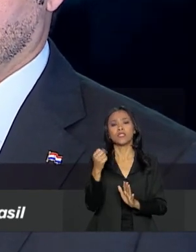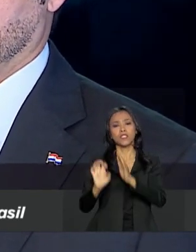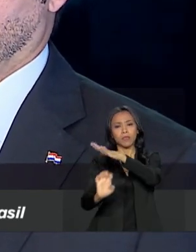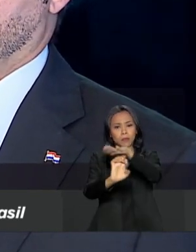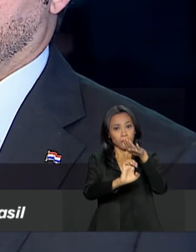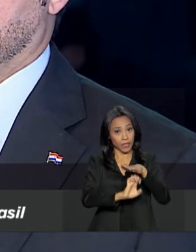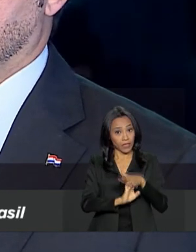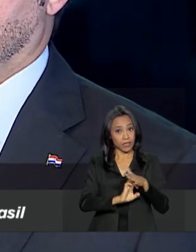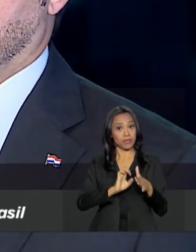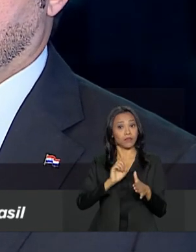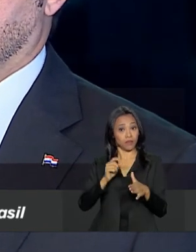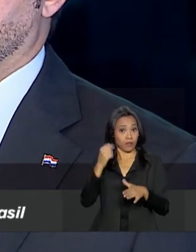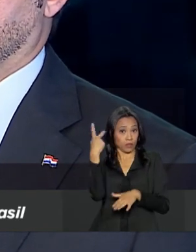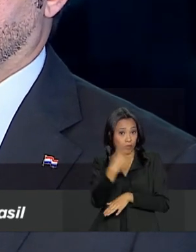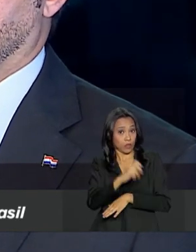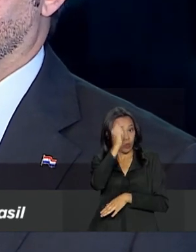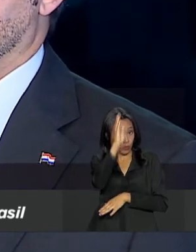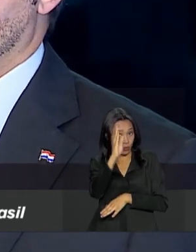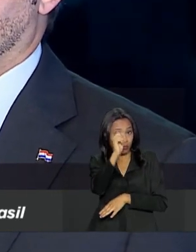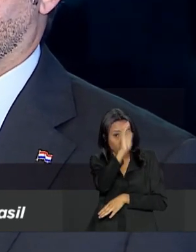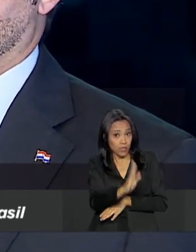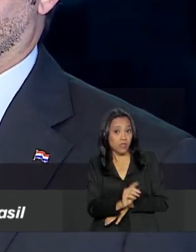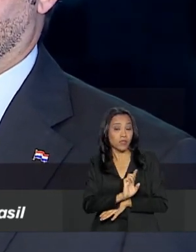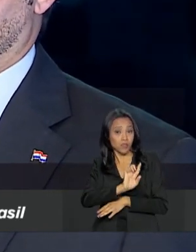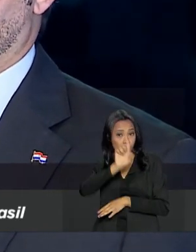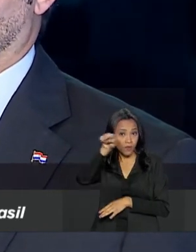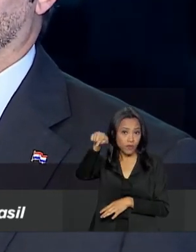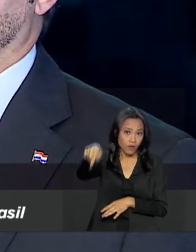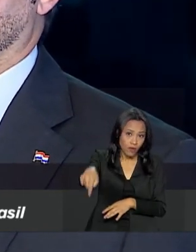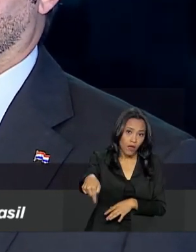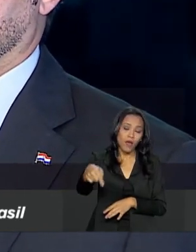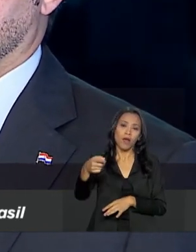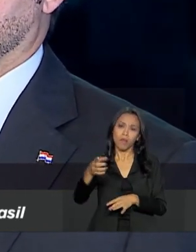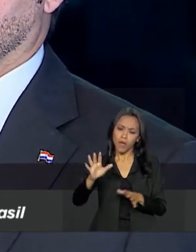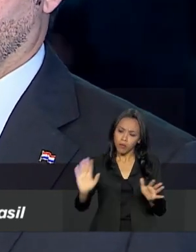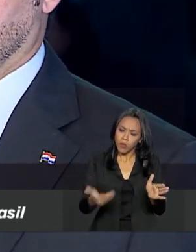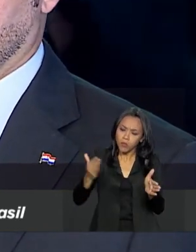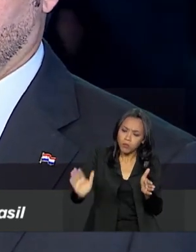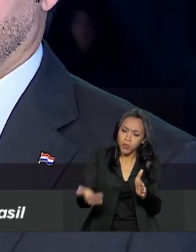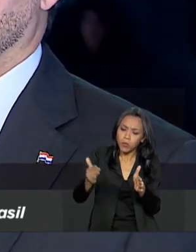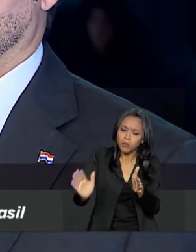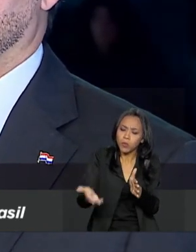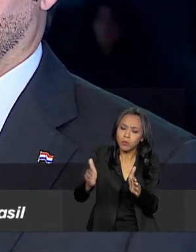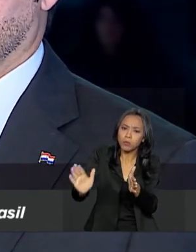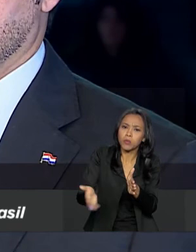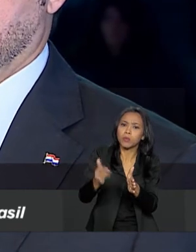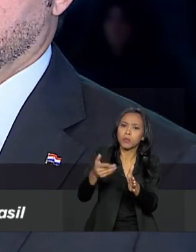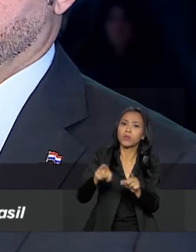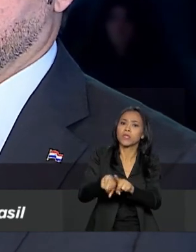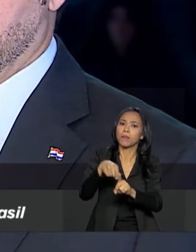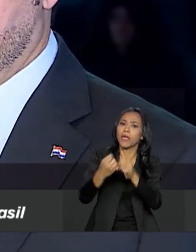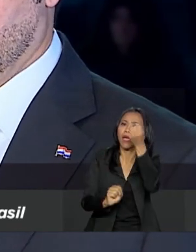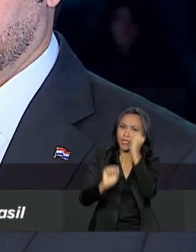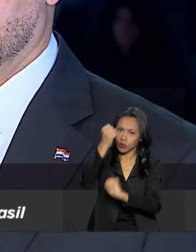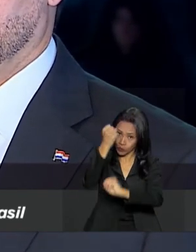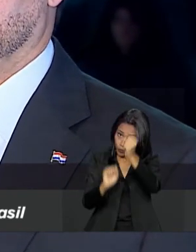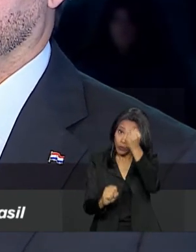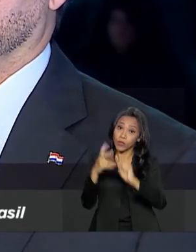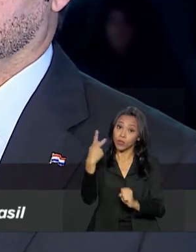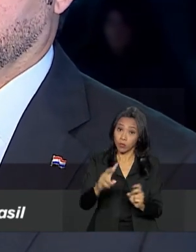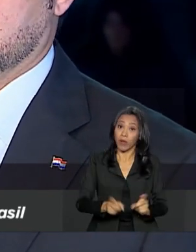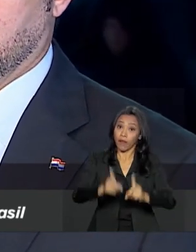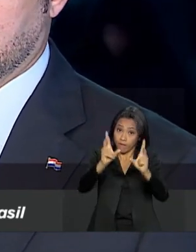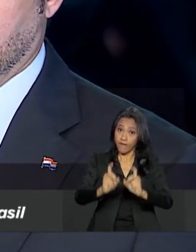del proceso de maquila, de la ley de maquila, para mejorar la productividad y el costo de la industria brasileña para la